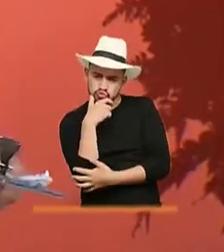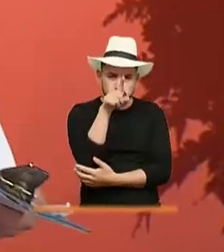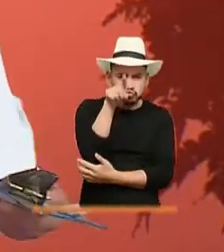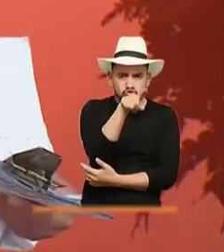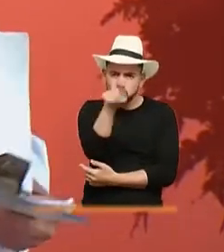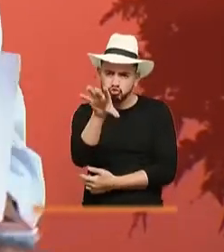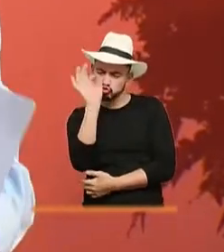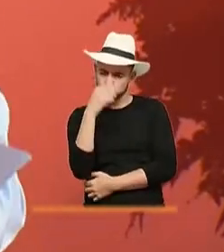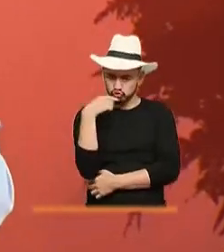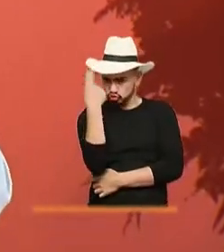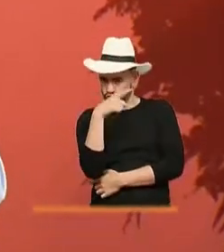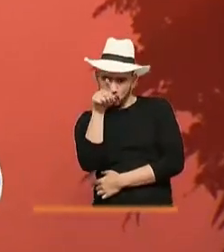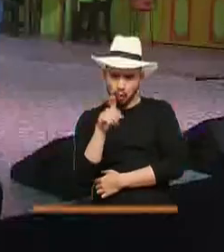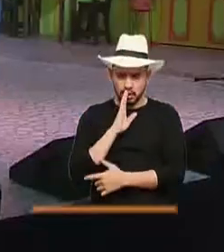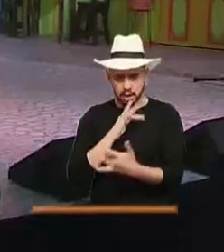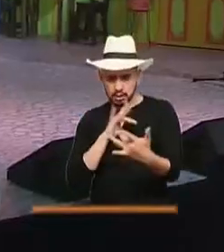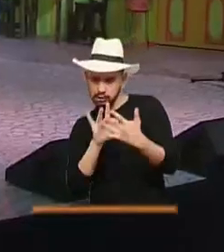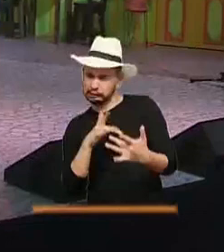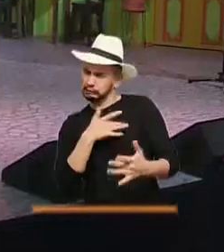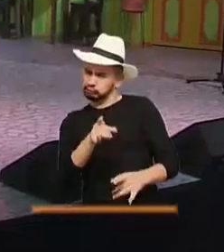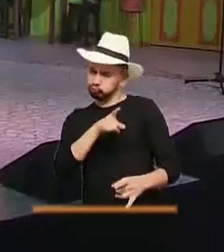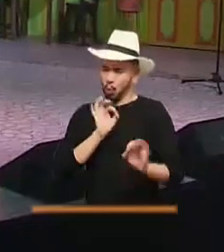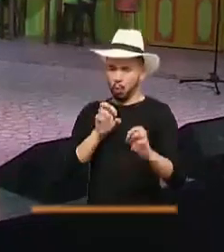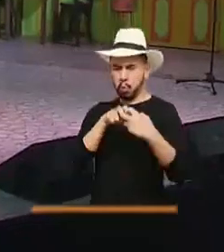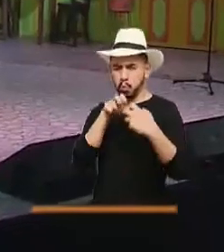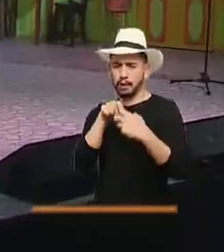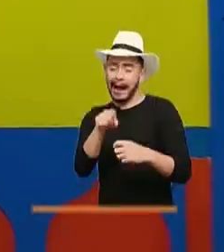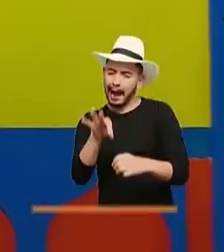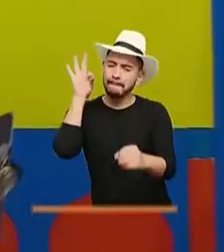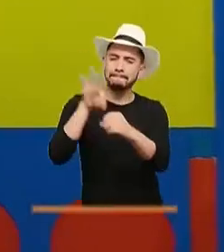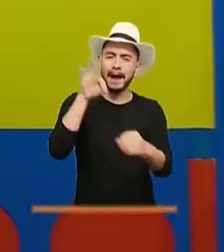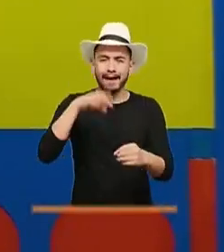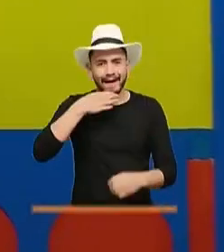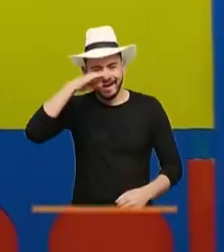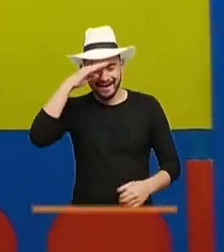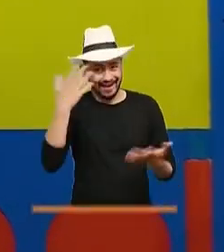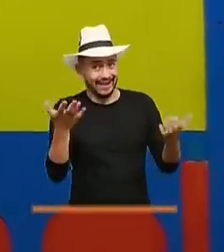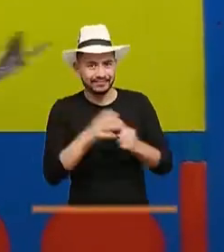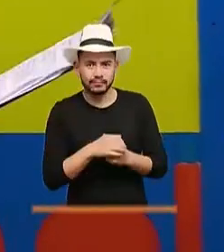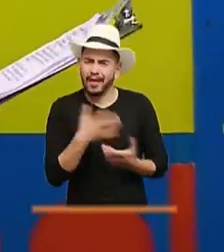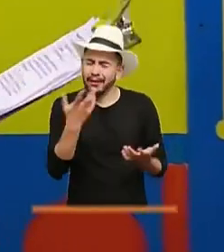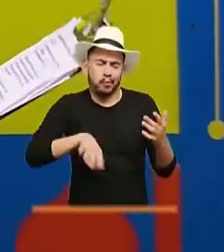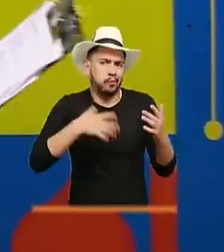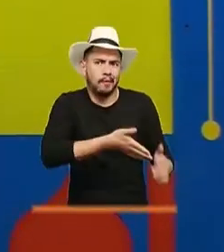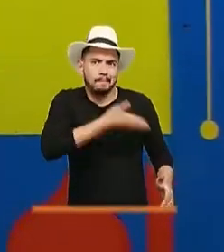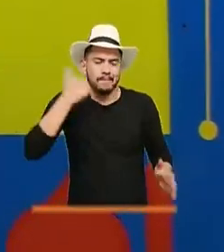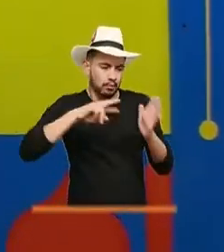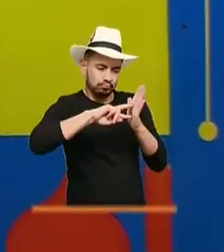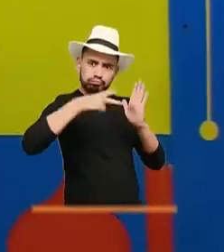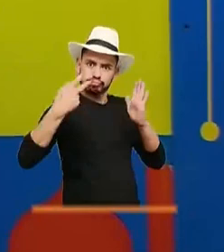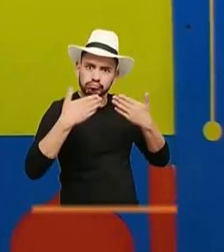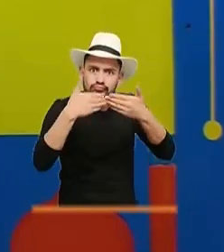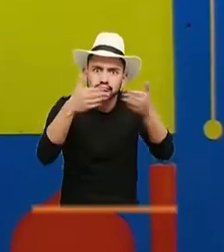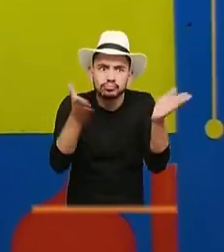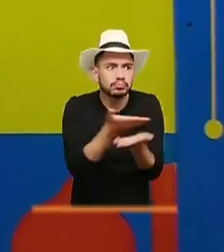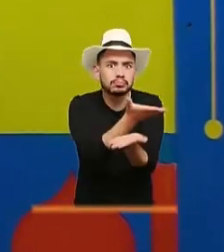que ellos consideren lógicamente que va ganando. En Medellín somos tecnología, lo estamos demostrando, y a pesar de que todo esto nos llevó a tener